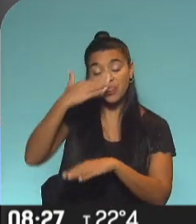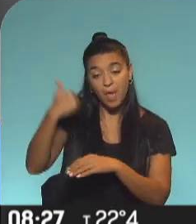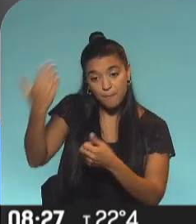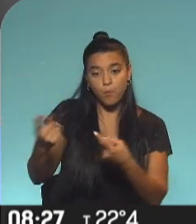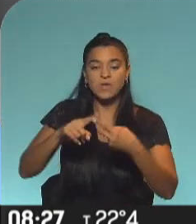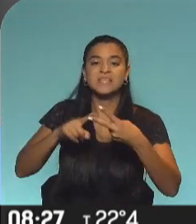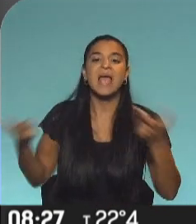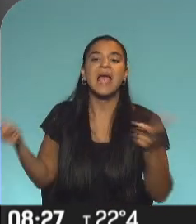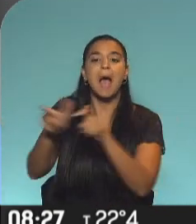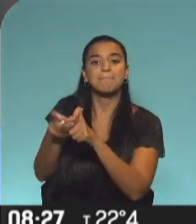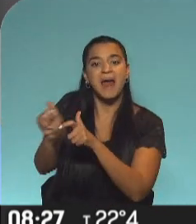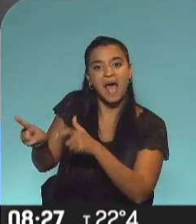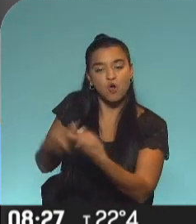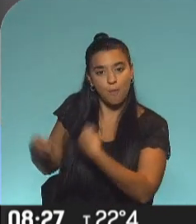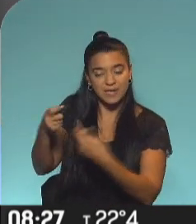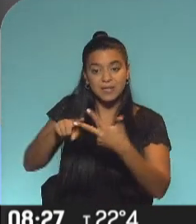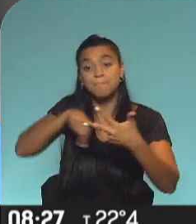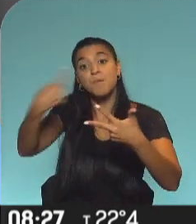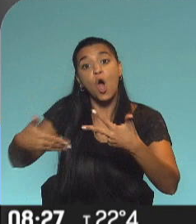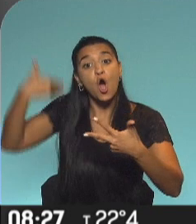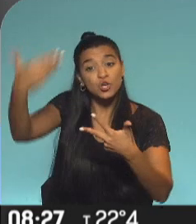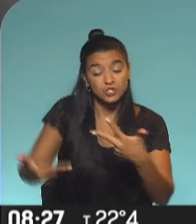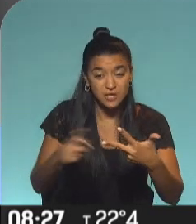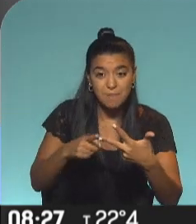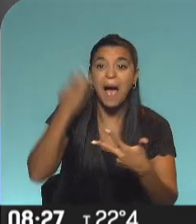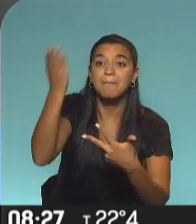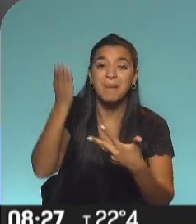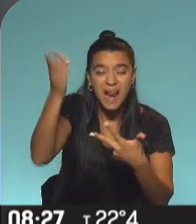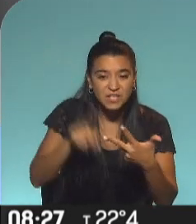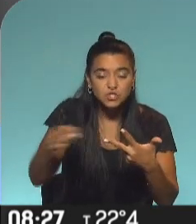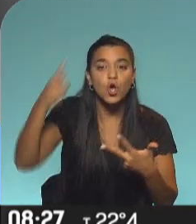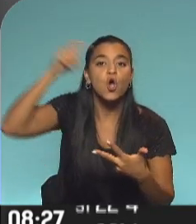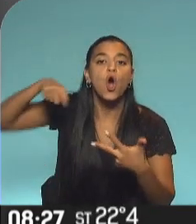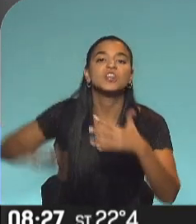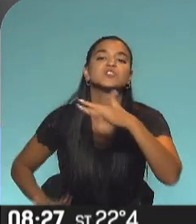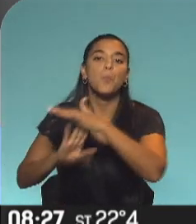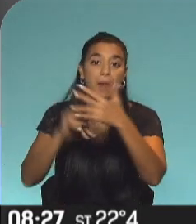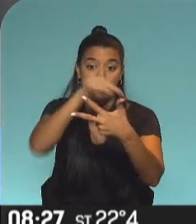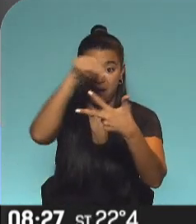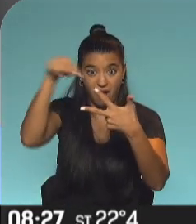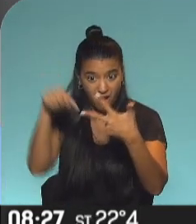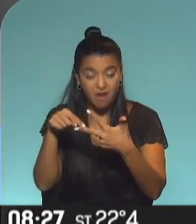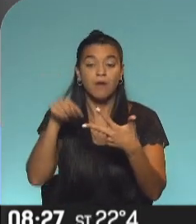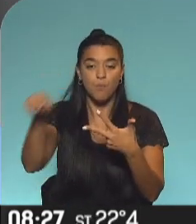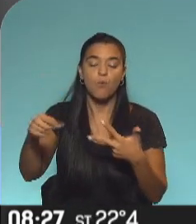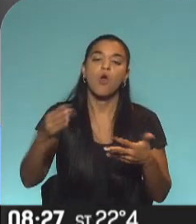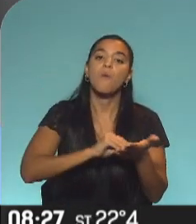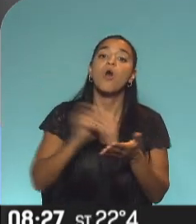la Cámara Comercial y la próxima instancia de apelación es la Corte Suprema. Claro. Los abogados de